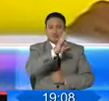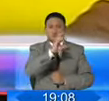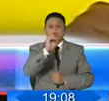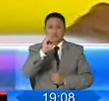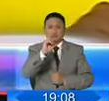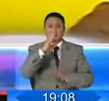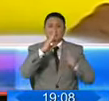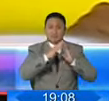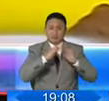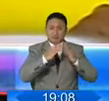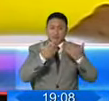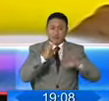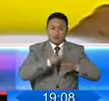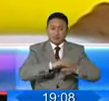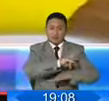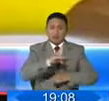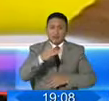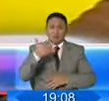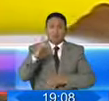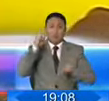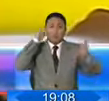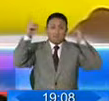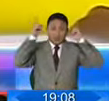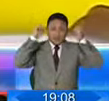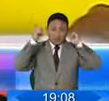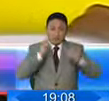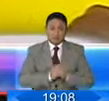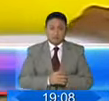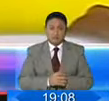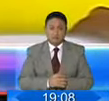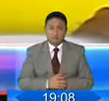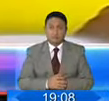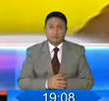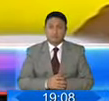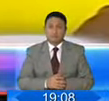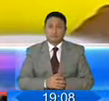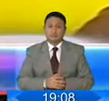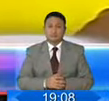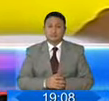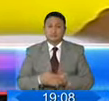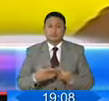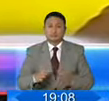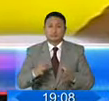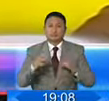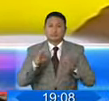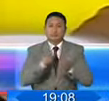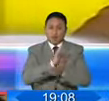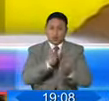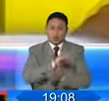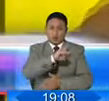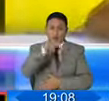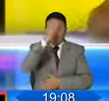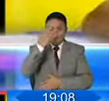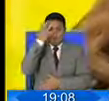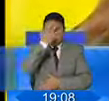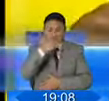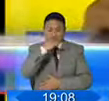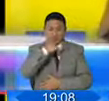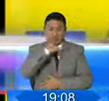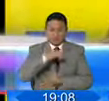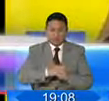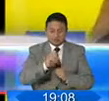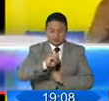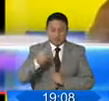afectada por las réplicas en atacames es para acabar la infraestructura educativa en esmeraldas y manabí necesitamos